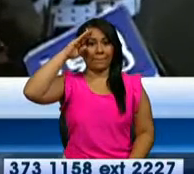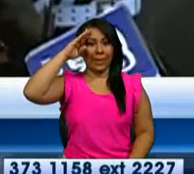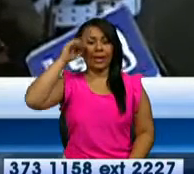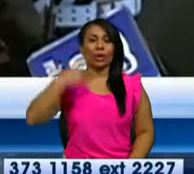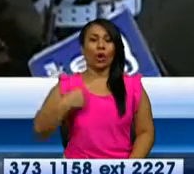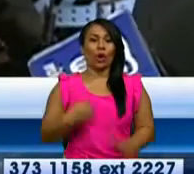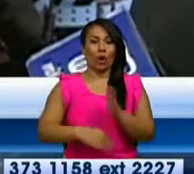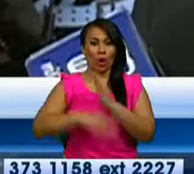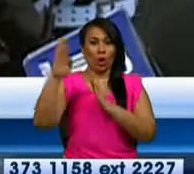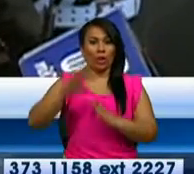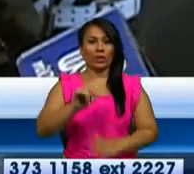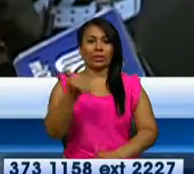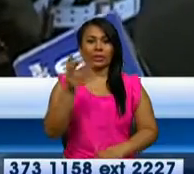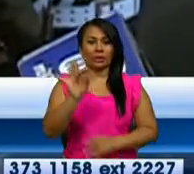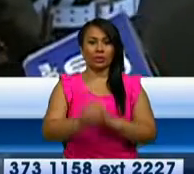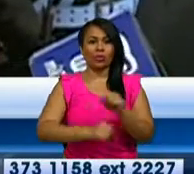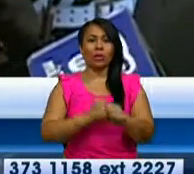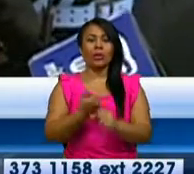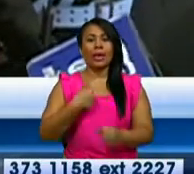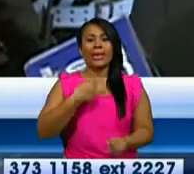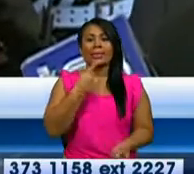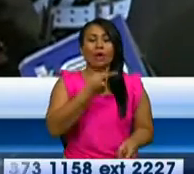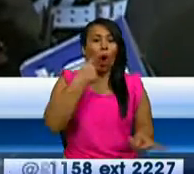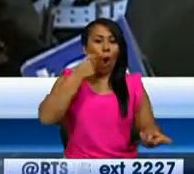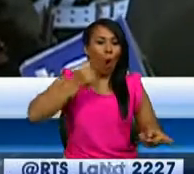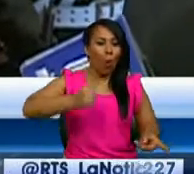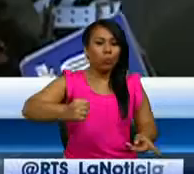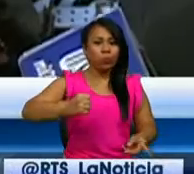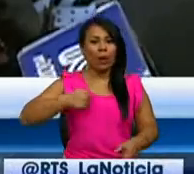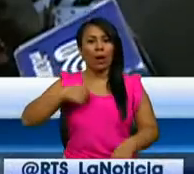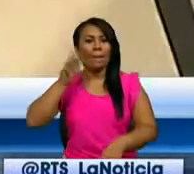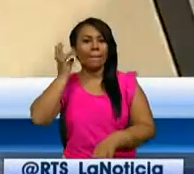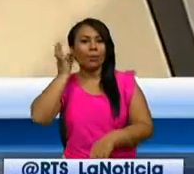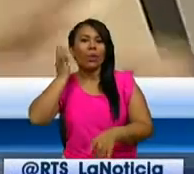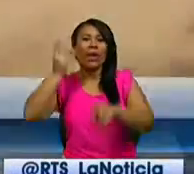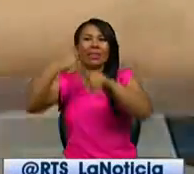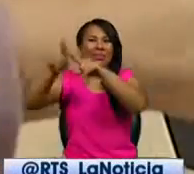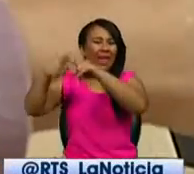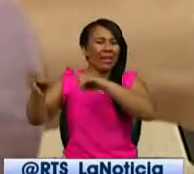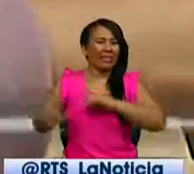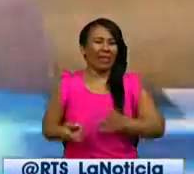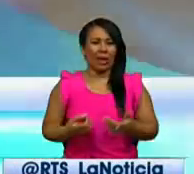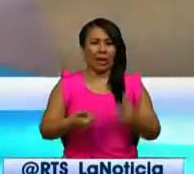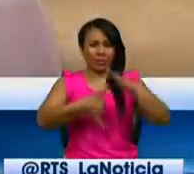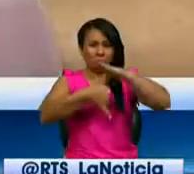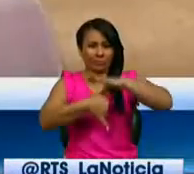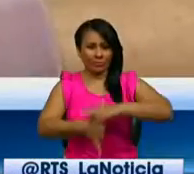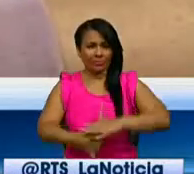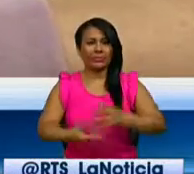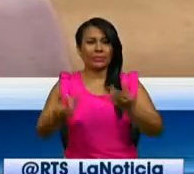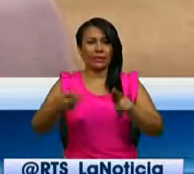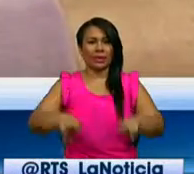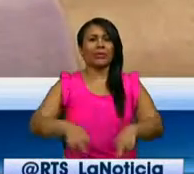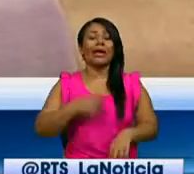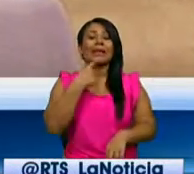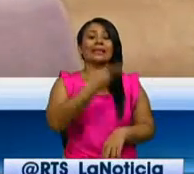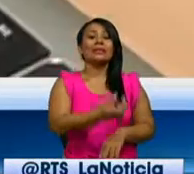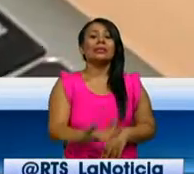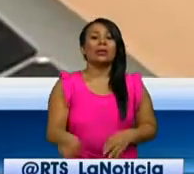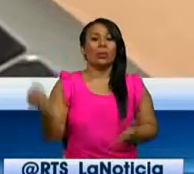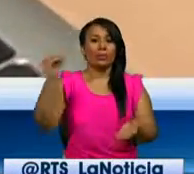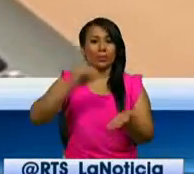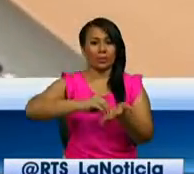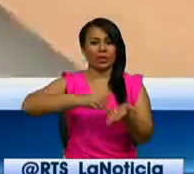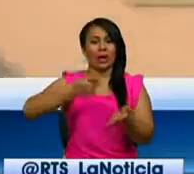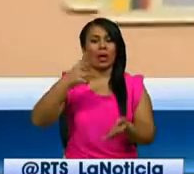hombre o como mujer, sino en virtud del género, que tiene algunas variedades. Reformas en materia civil, que también contempla la posibilidad de que